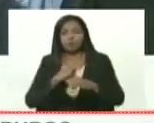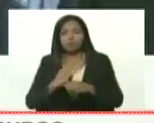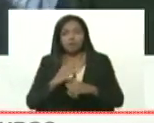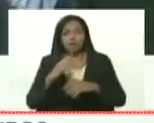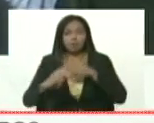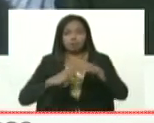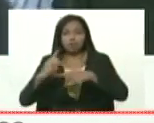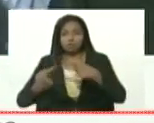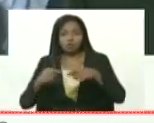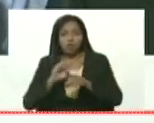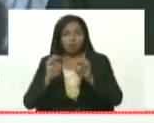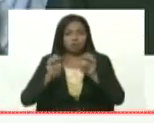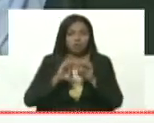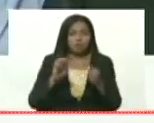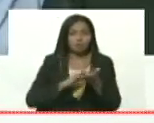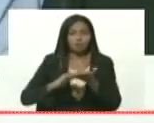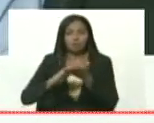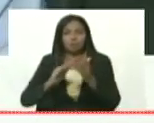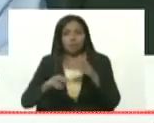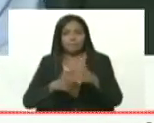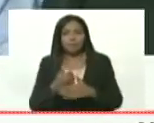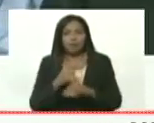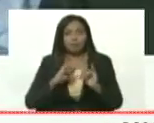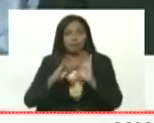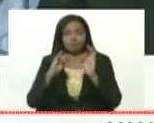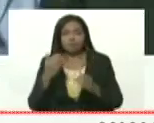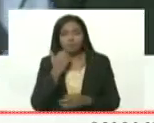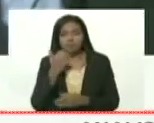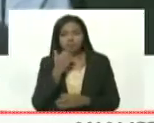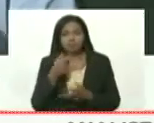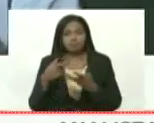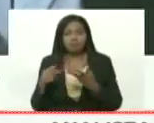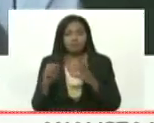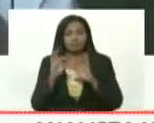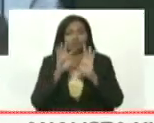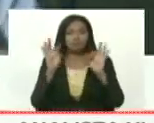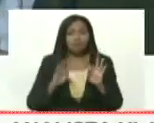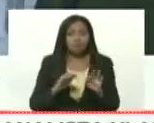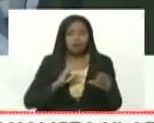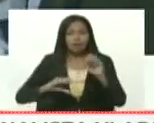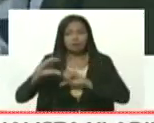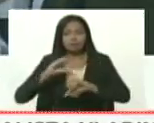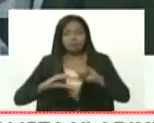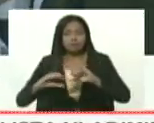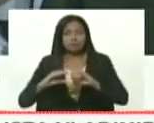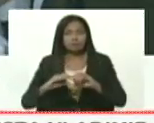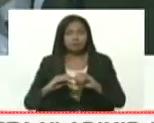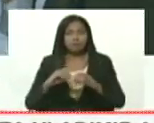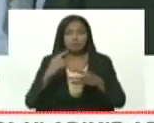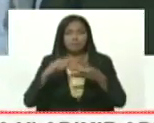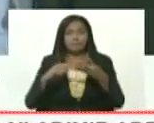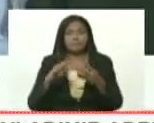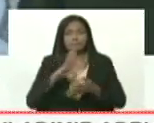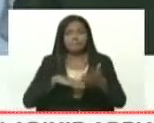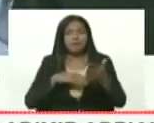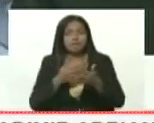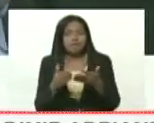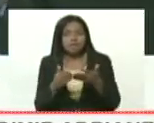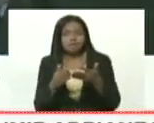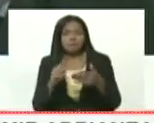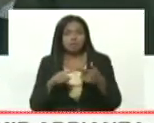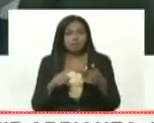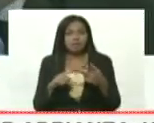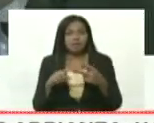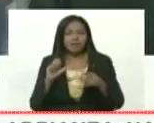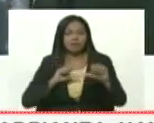cambiando y va mejorando en calidad, en creatividad, en un acercamiento distinto a la ciencia. Ya no son las tres Marías que dan miedo, aburridas, sino la